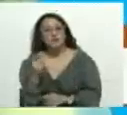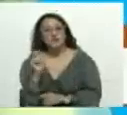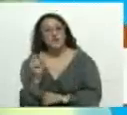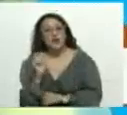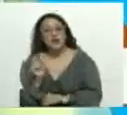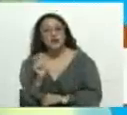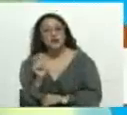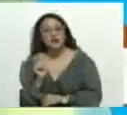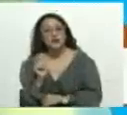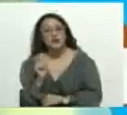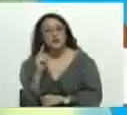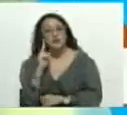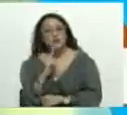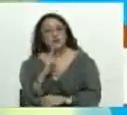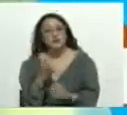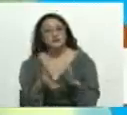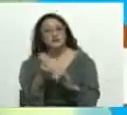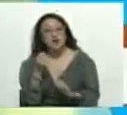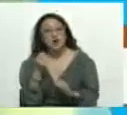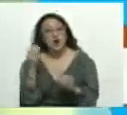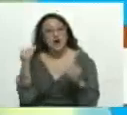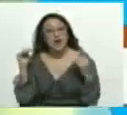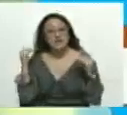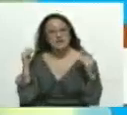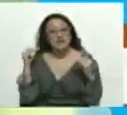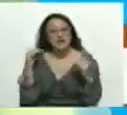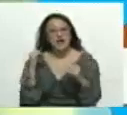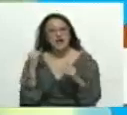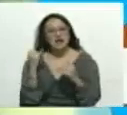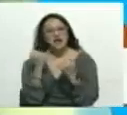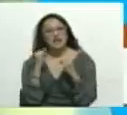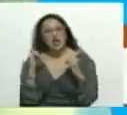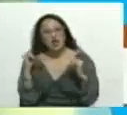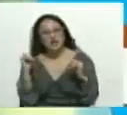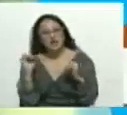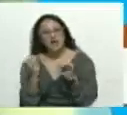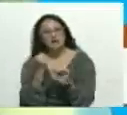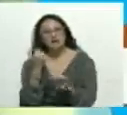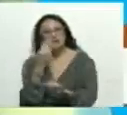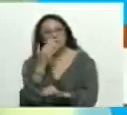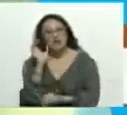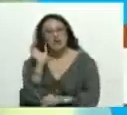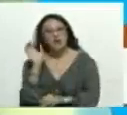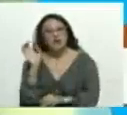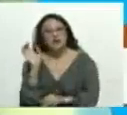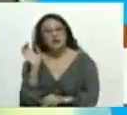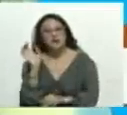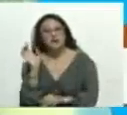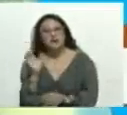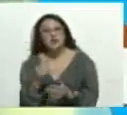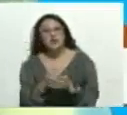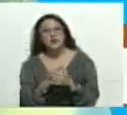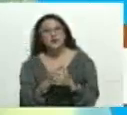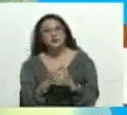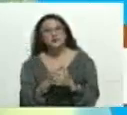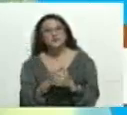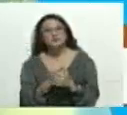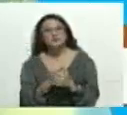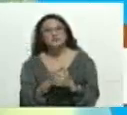porque de Bolívar sacó ética ideología antiimperialismo es bueno todo